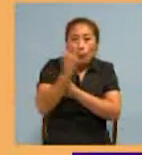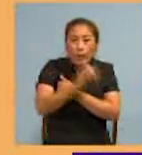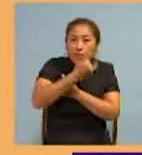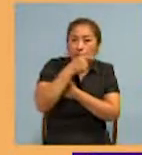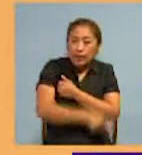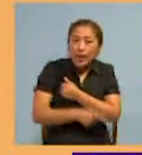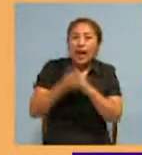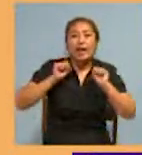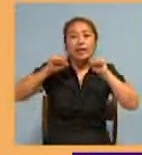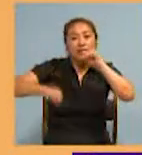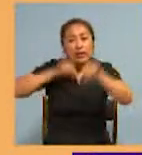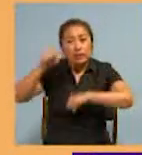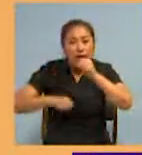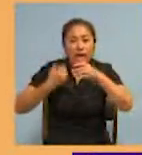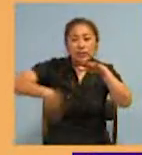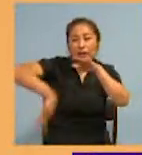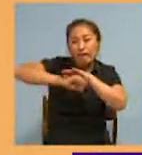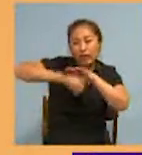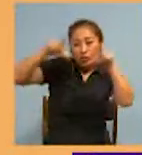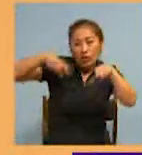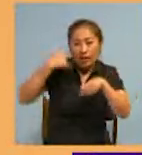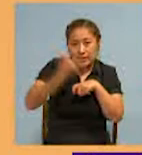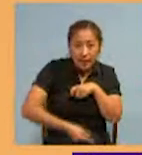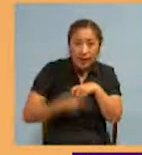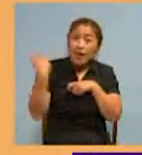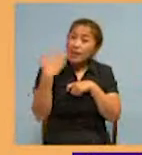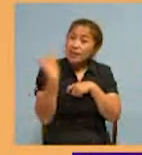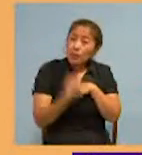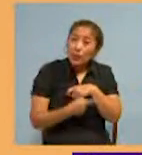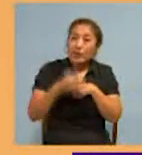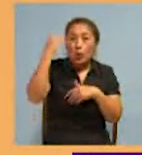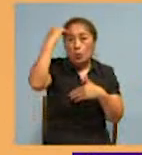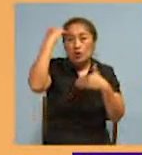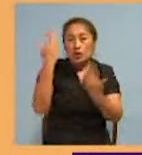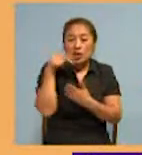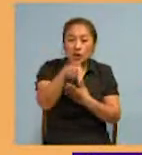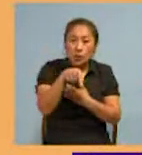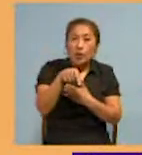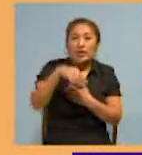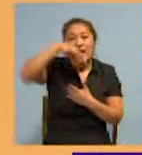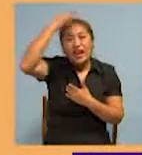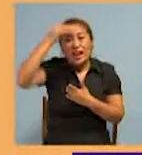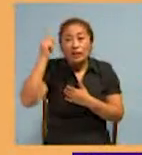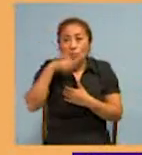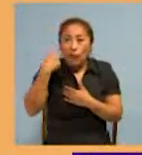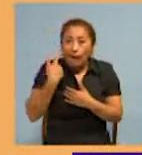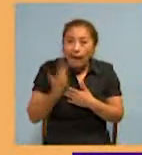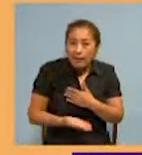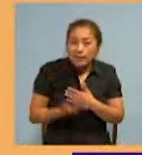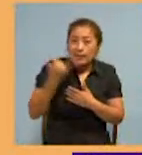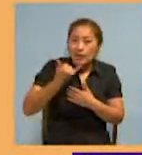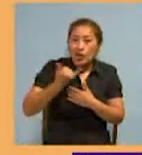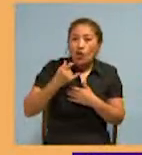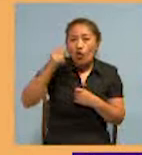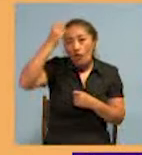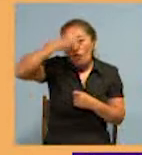gimnasio hay canchas de fútbol en donde hemos este puesto un memorial que va a ser donde el acto va a ser casualmente en el memorial un